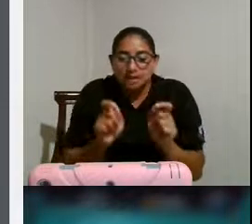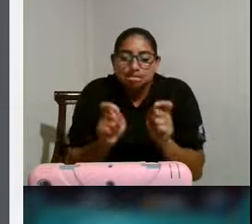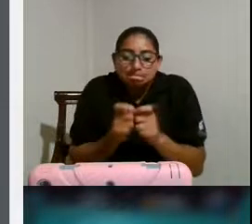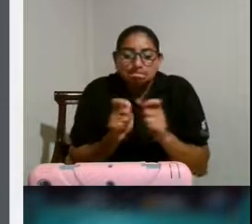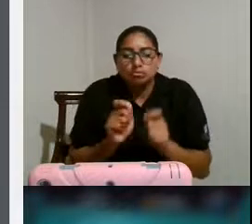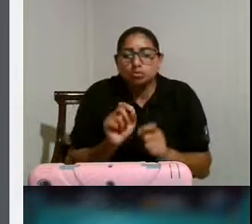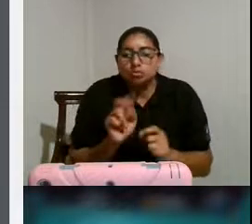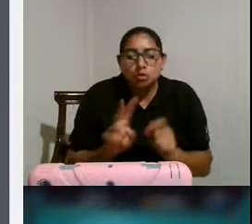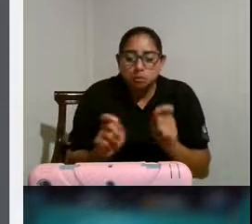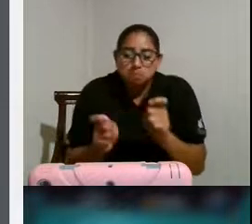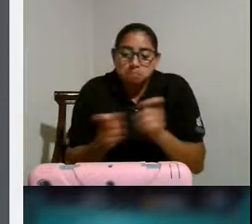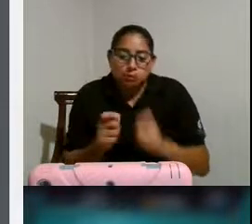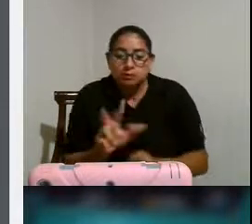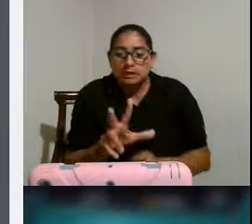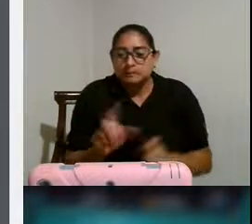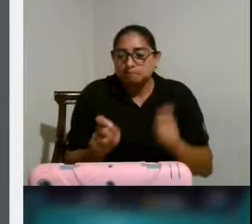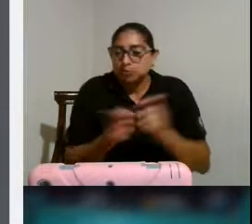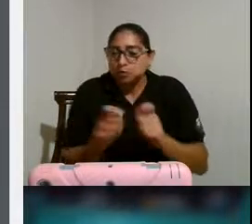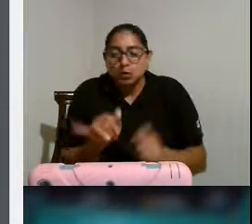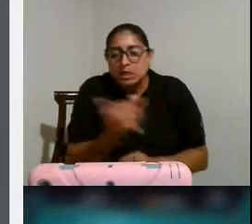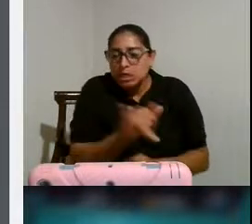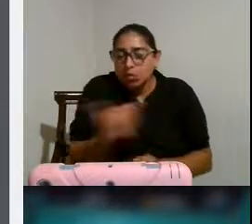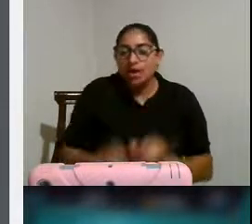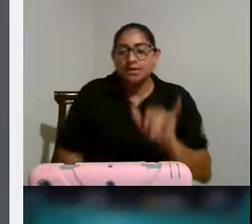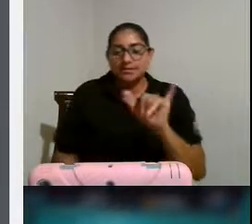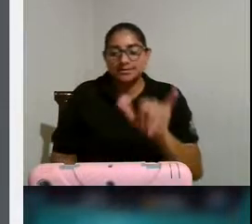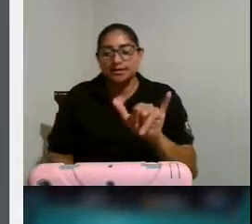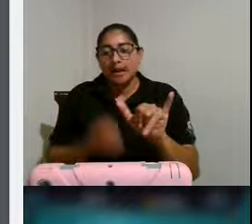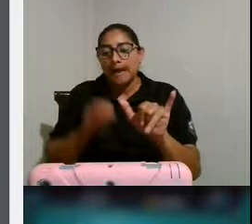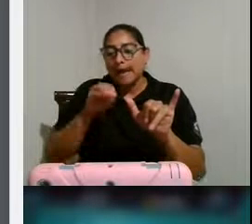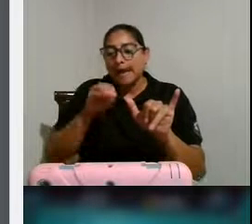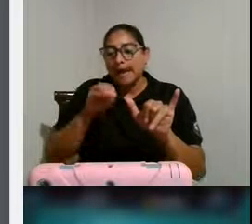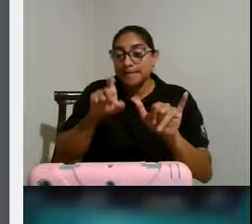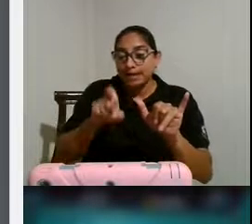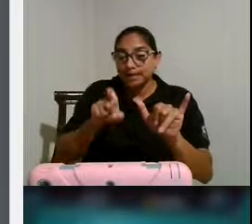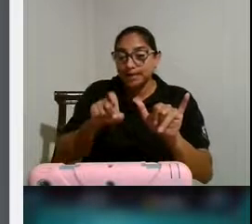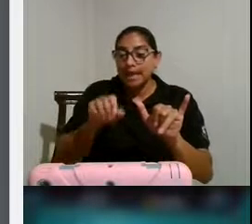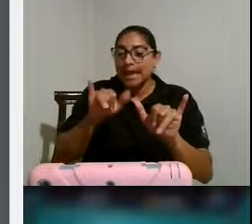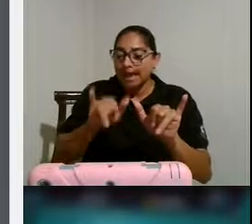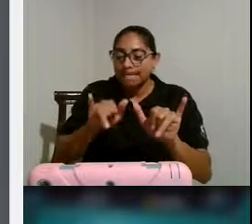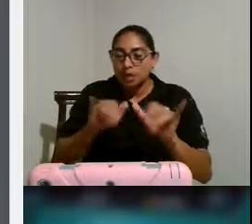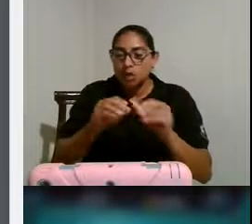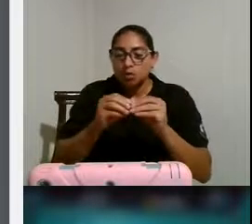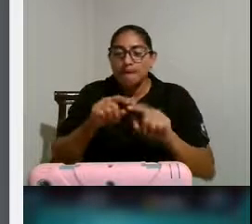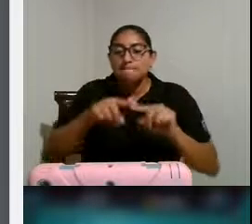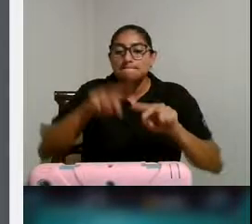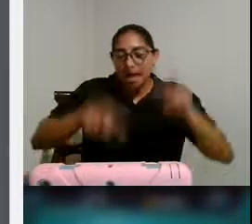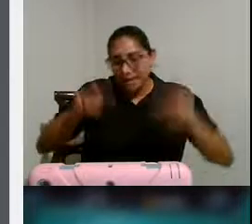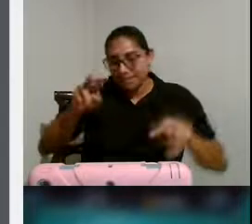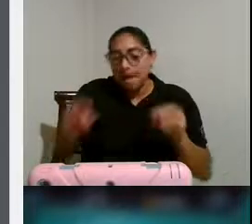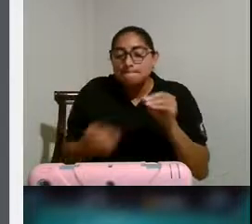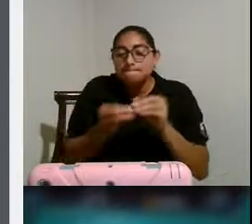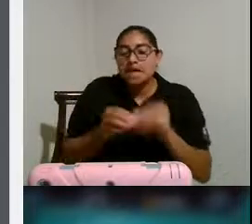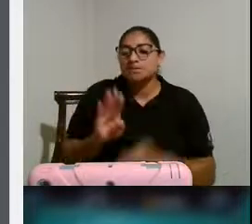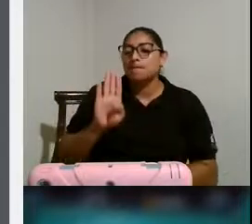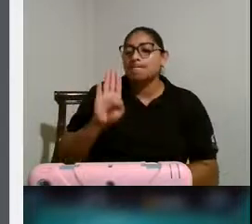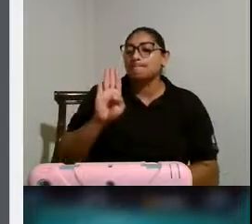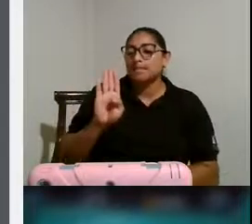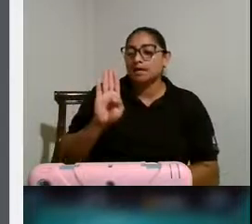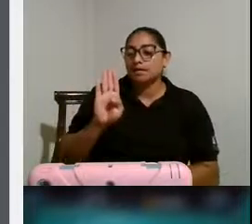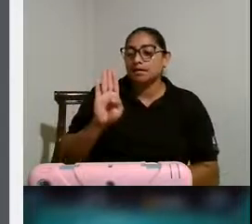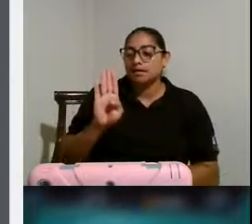siempre vamos a expresarla como y igual m, que es un número, x, que es variable, más b, que este